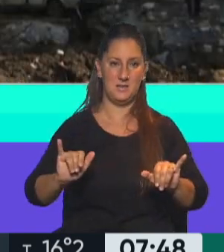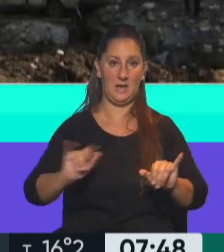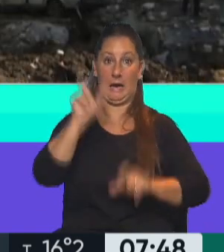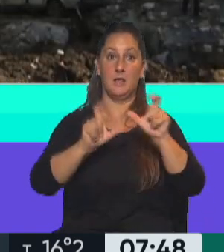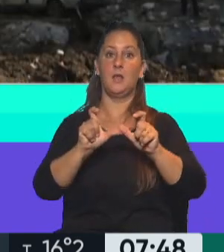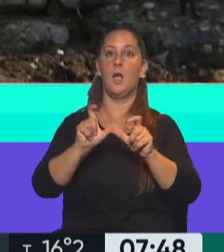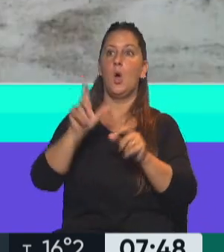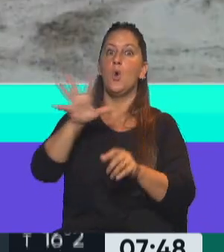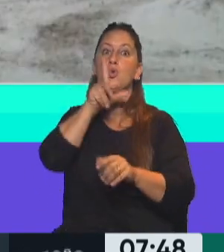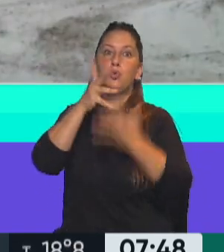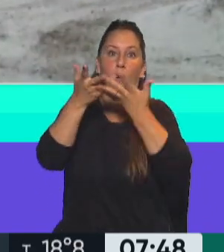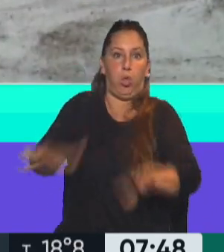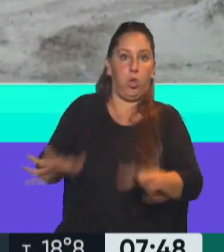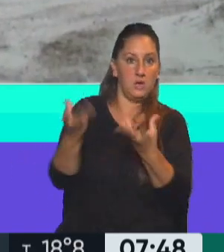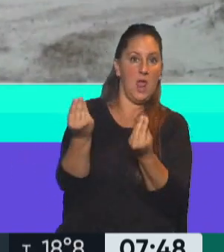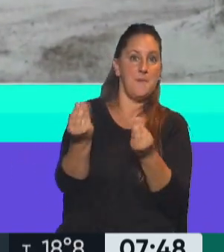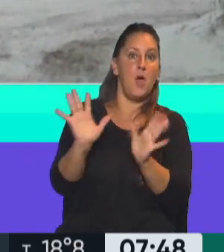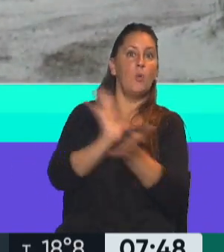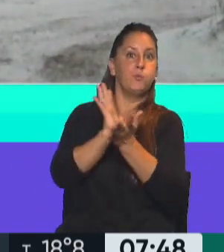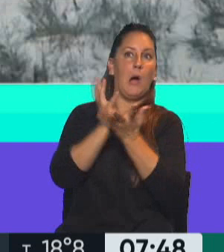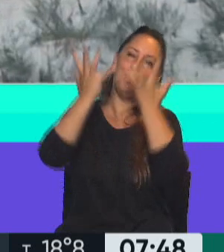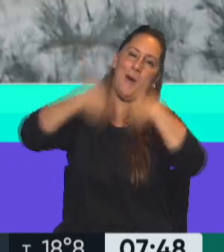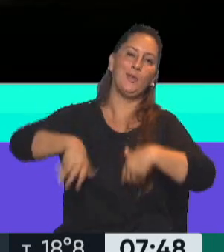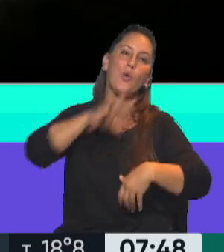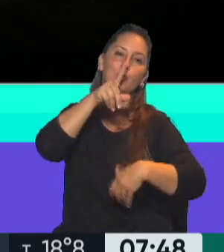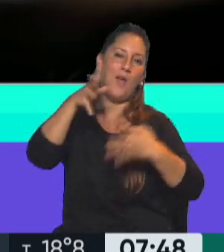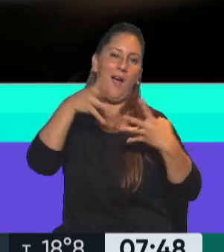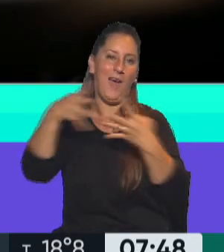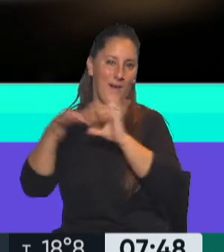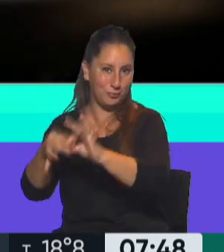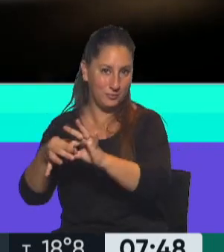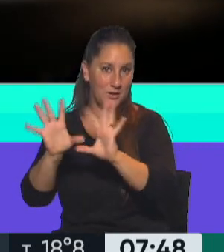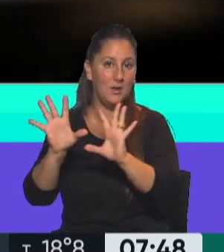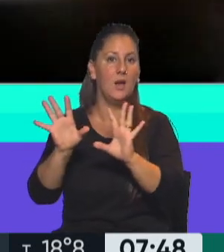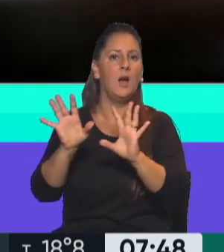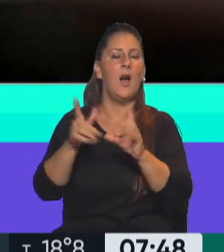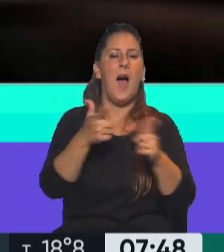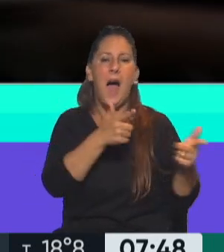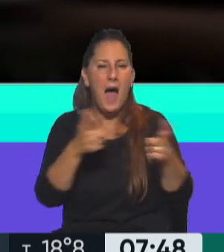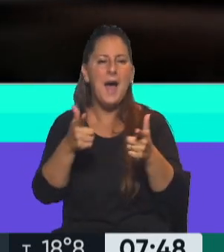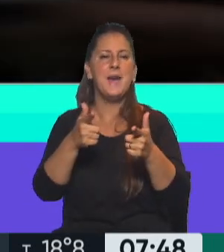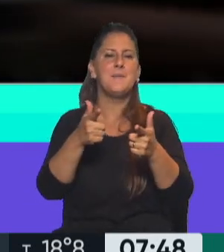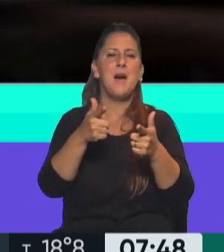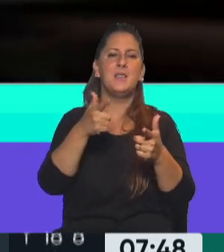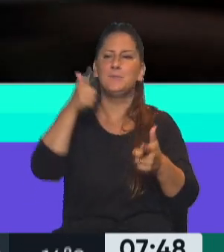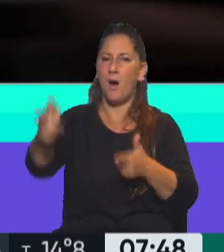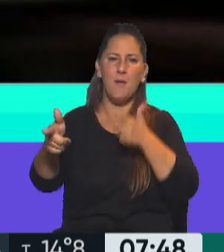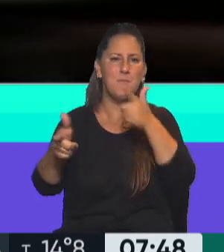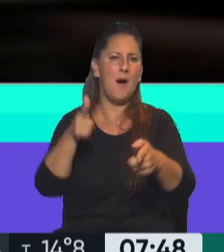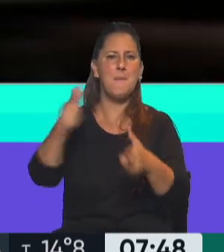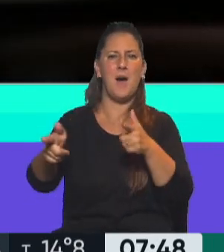rusos, porque bombardear a los rusos significa la guerra. Entonces, las armas no sirven para matar a la